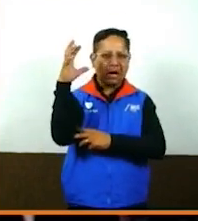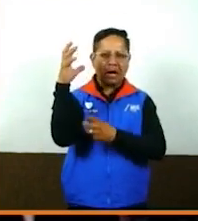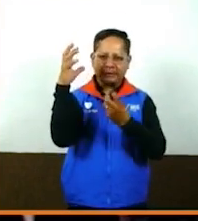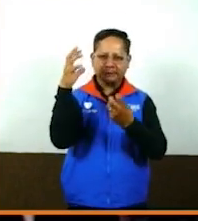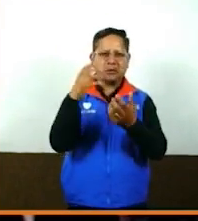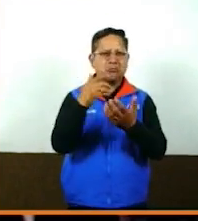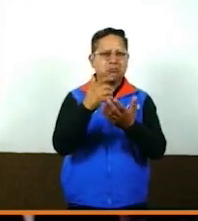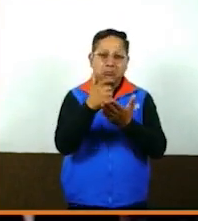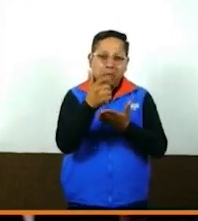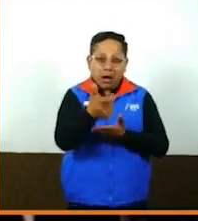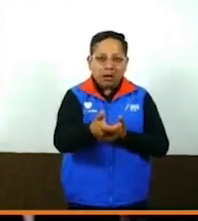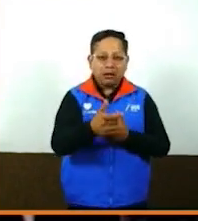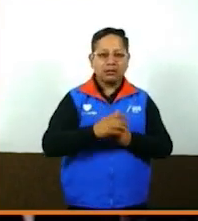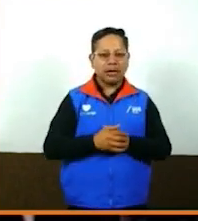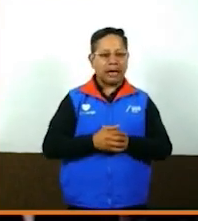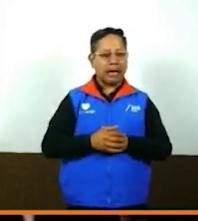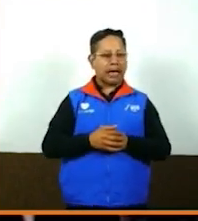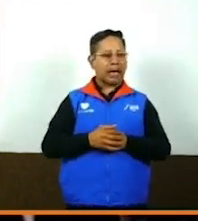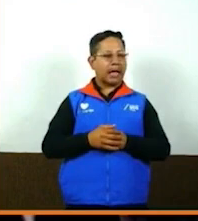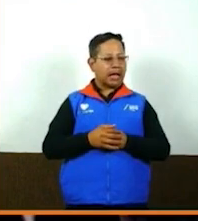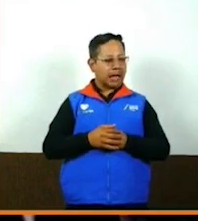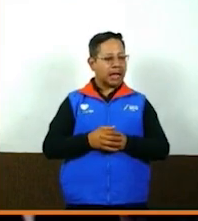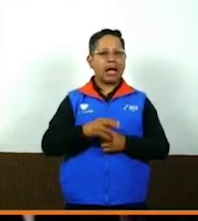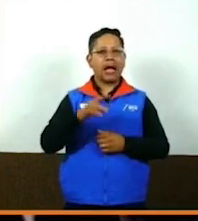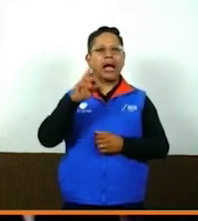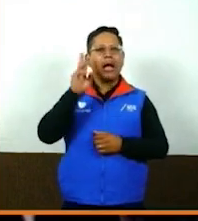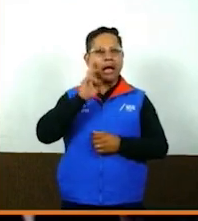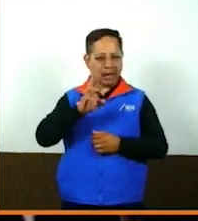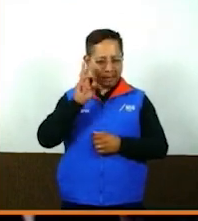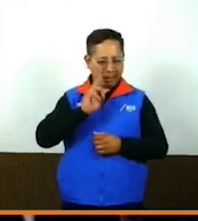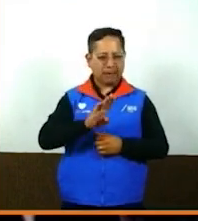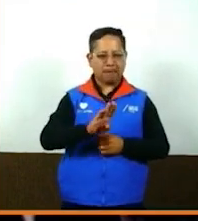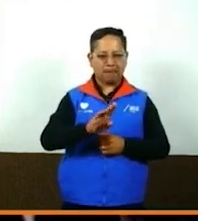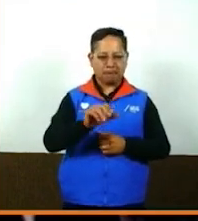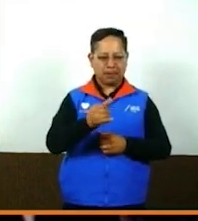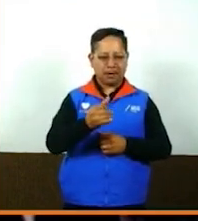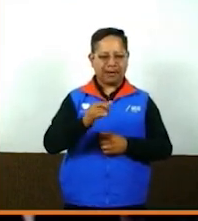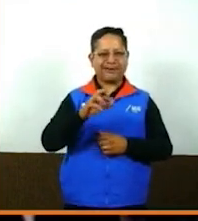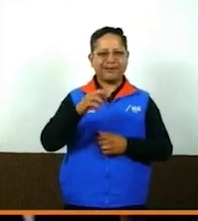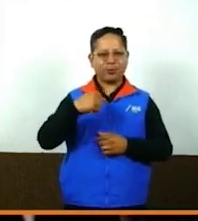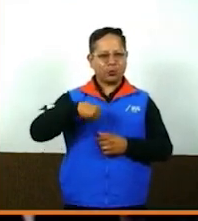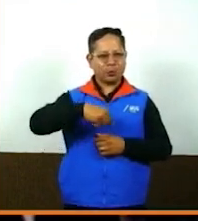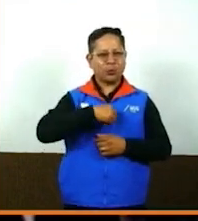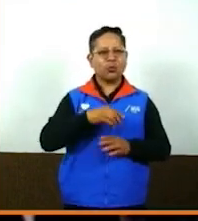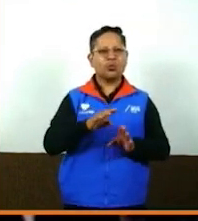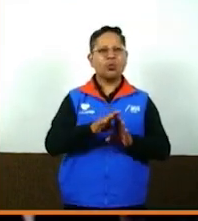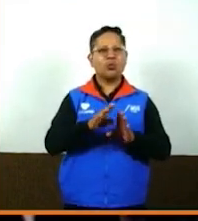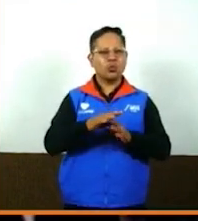ahí. Entonces en Bayer nos estamos aventurando a una historia bien divertida de cómo